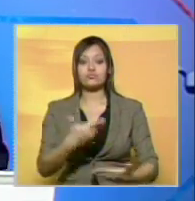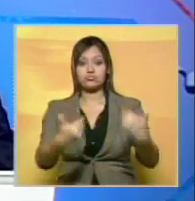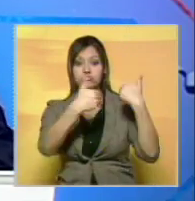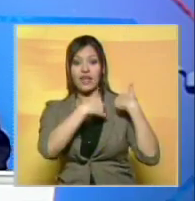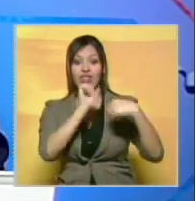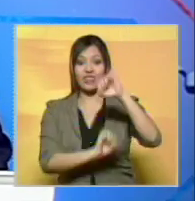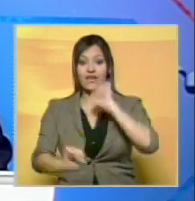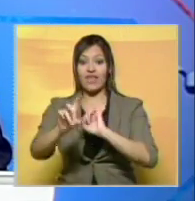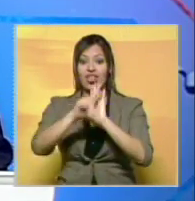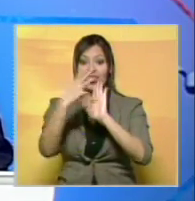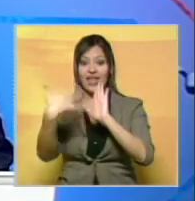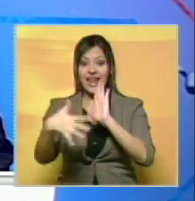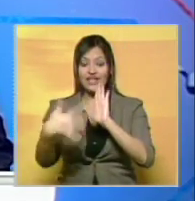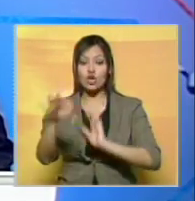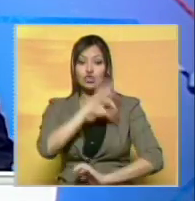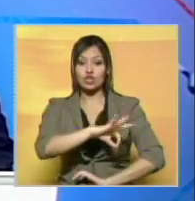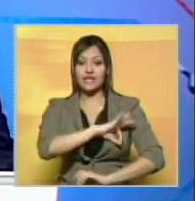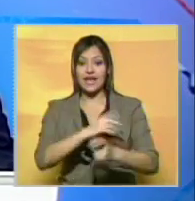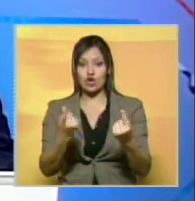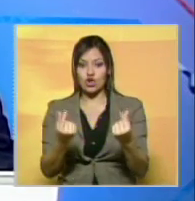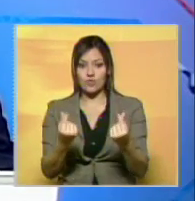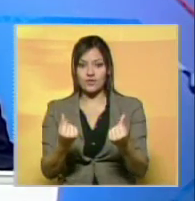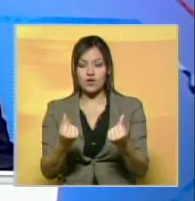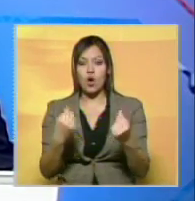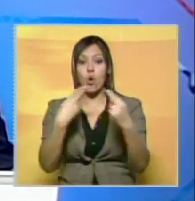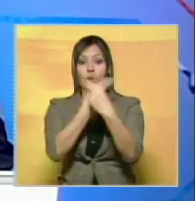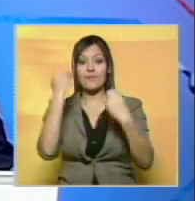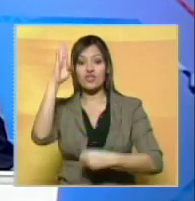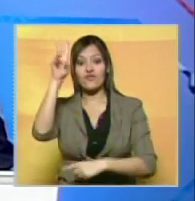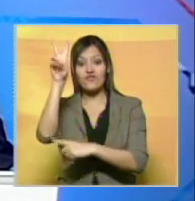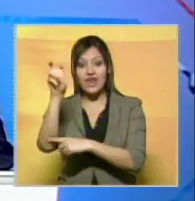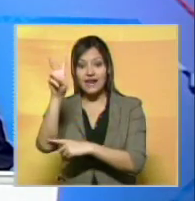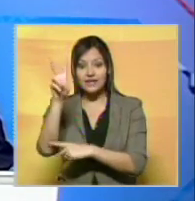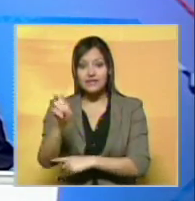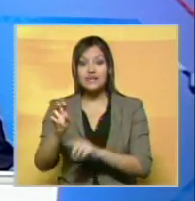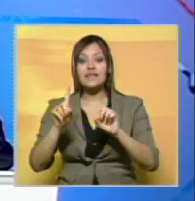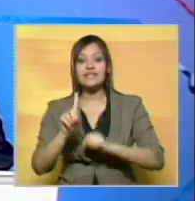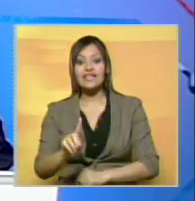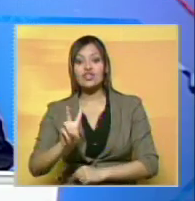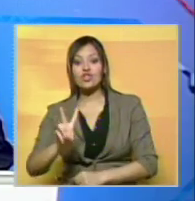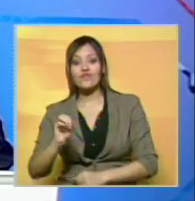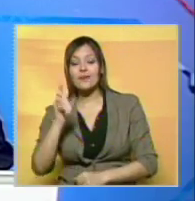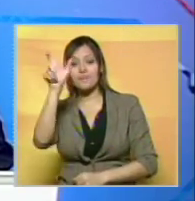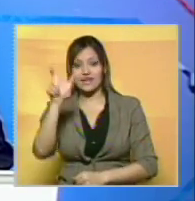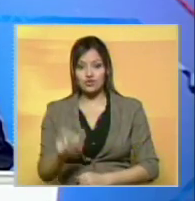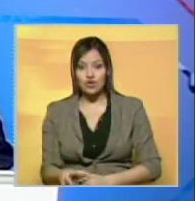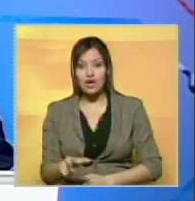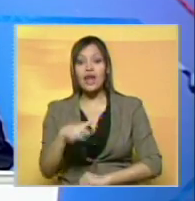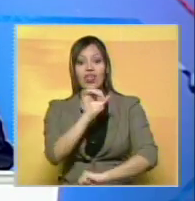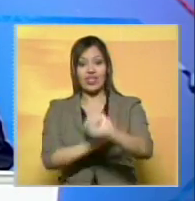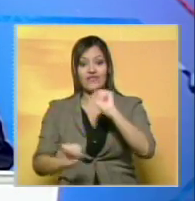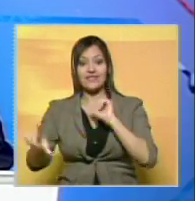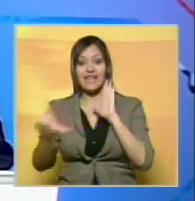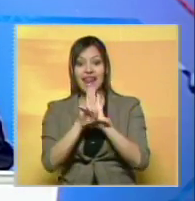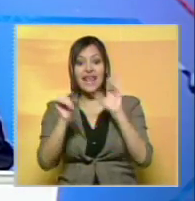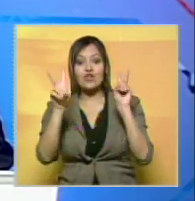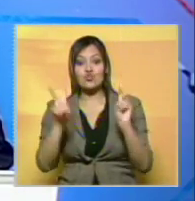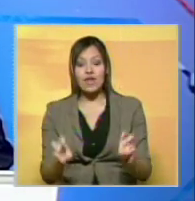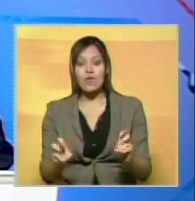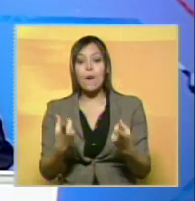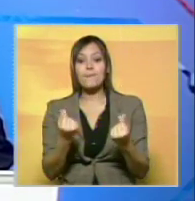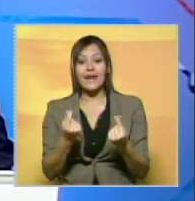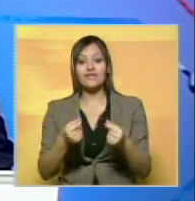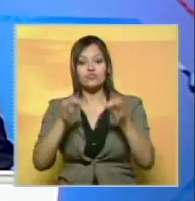para la defensa de los derechos socioeconómicos, juramentó este viernes a 120 personas que defenderán la ley orgánica de